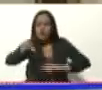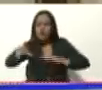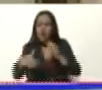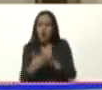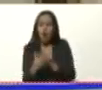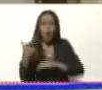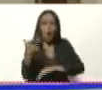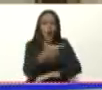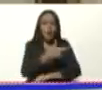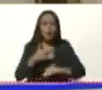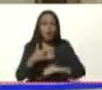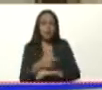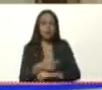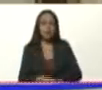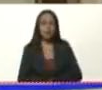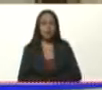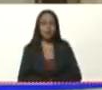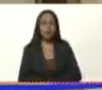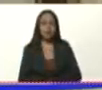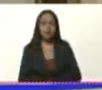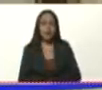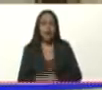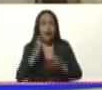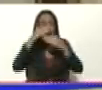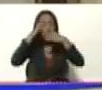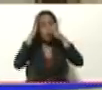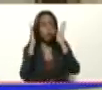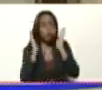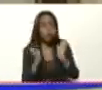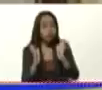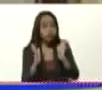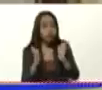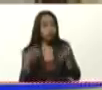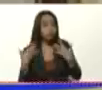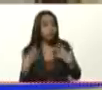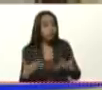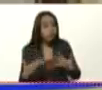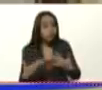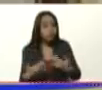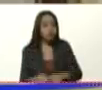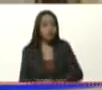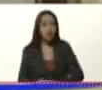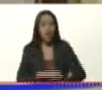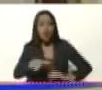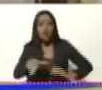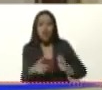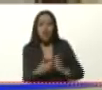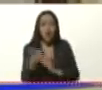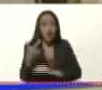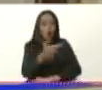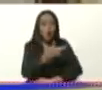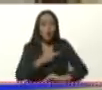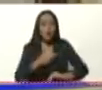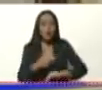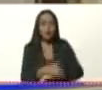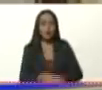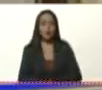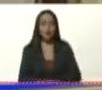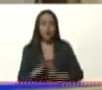y todas quienes hayan estado en contacto con personas que hayan venido en este vuelo de Iberia, de